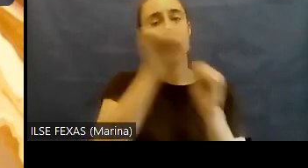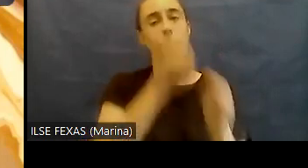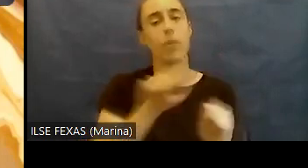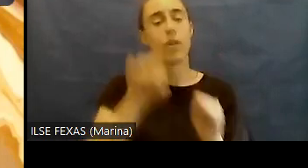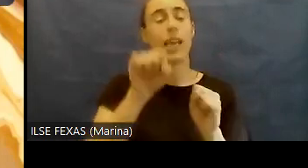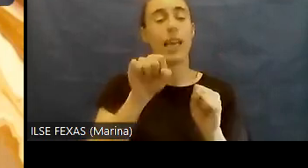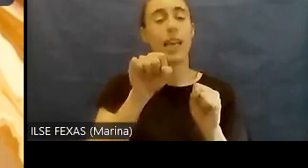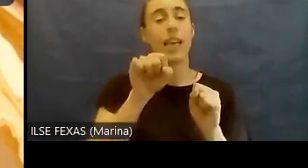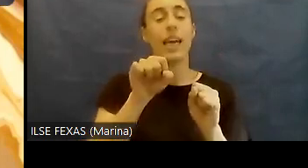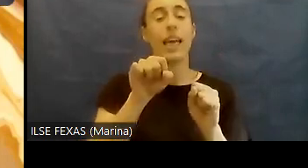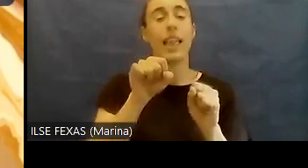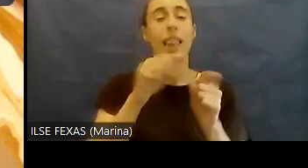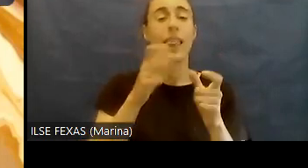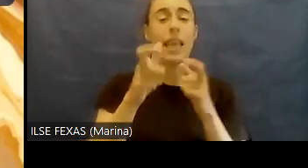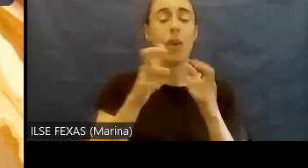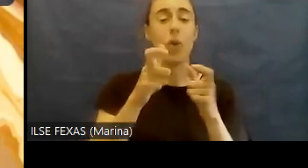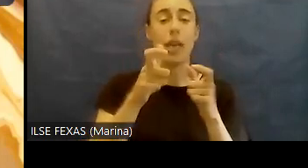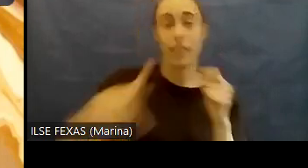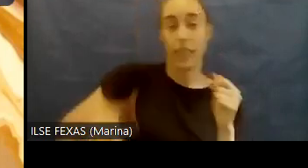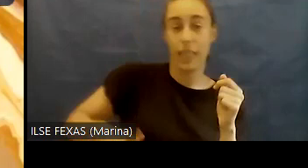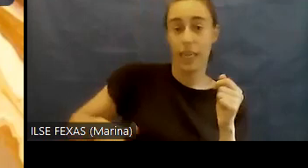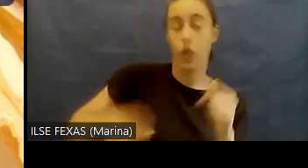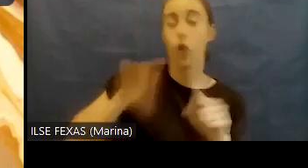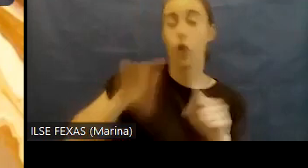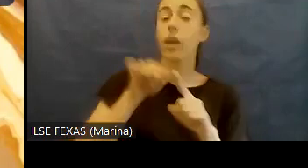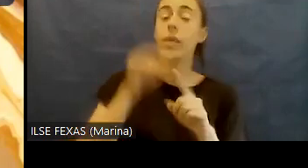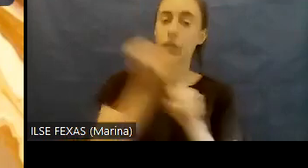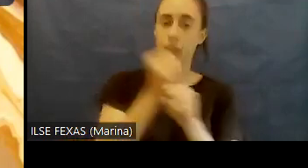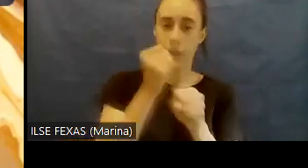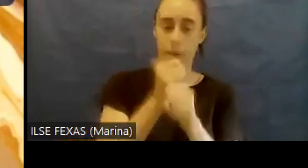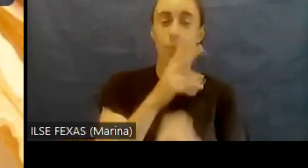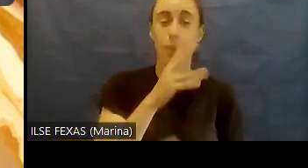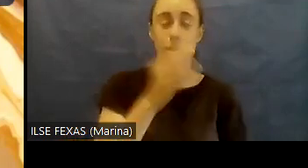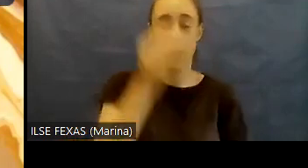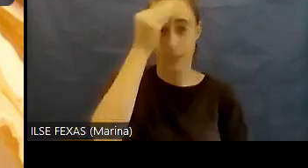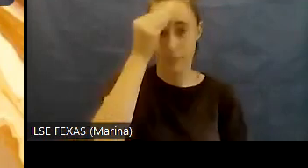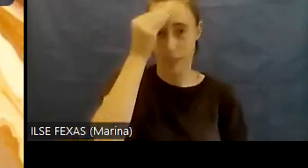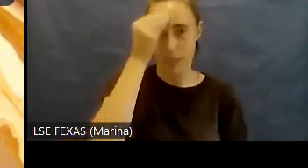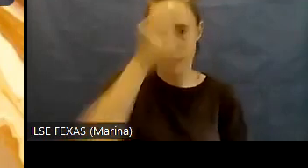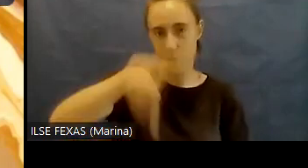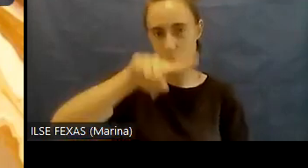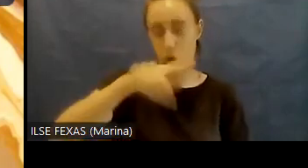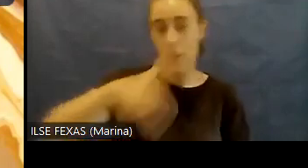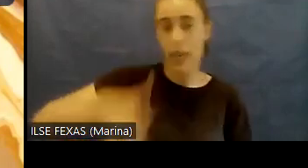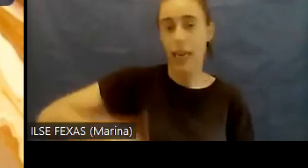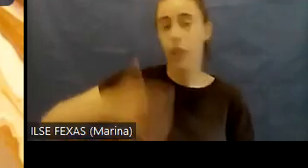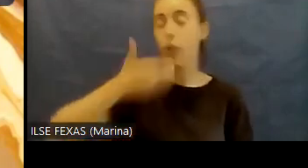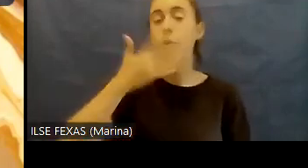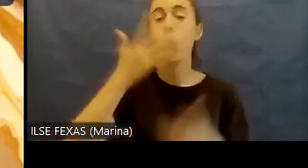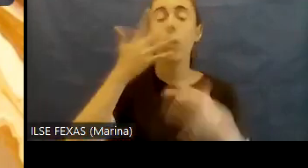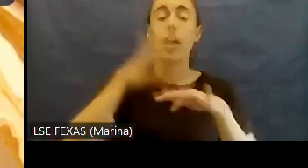células hepáticas, para que trabajen. Pensad que el hígado en realidad es una depuradora, es la depuradora